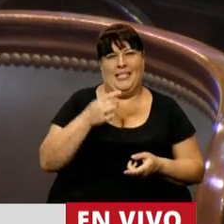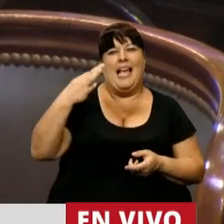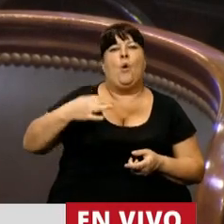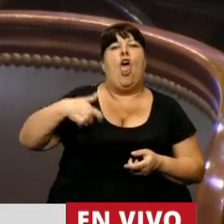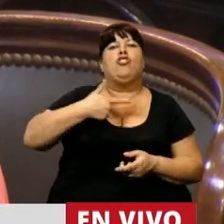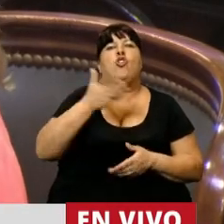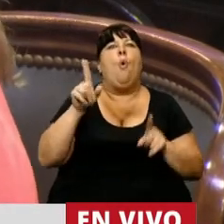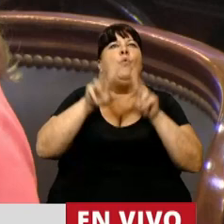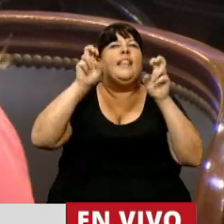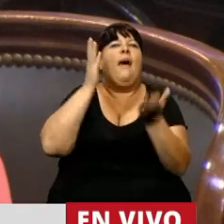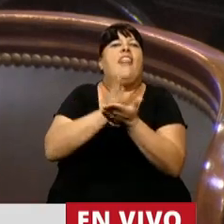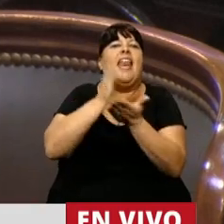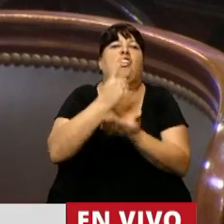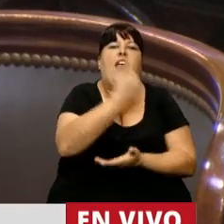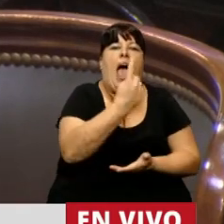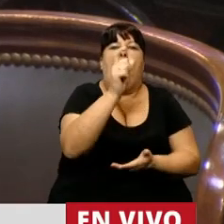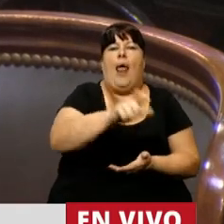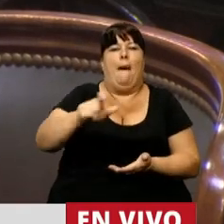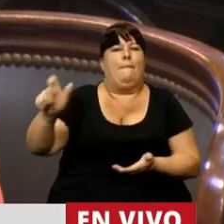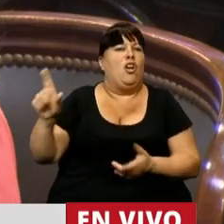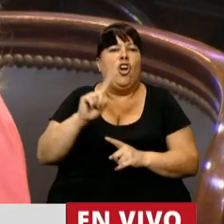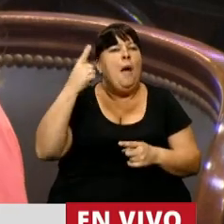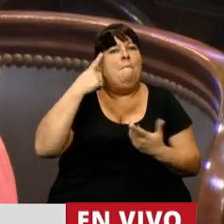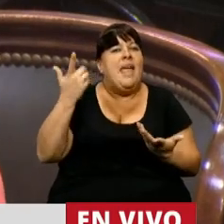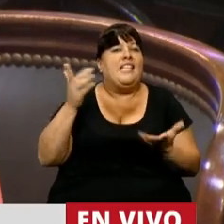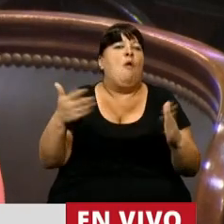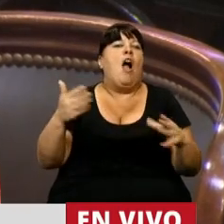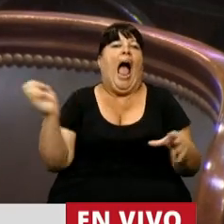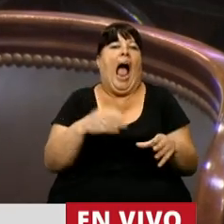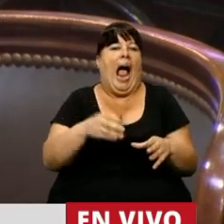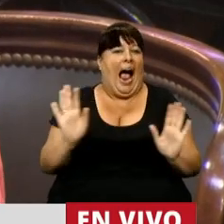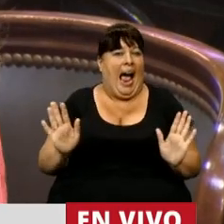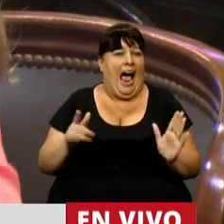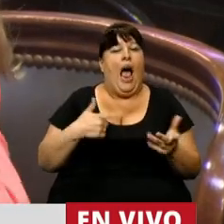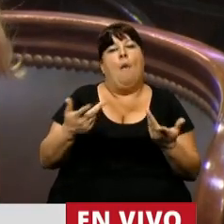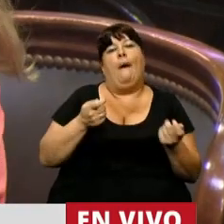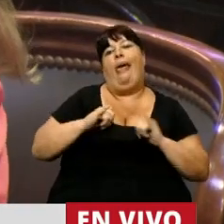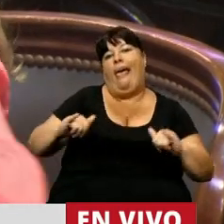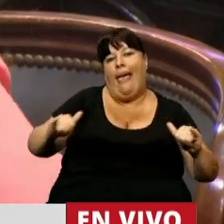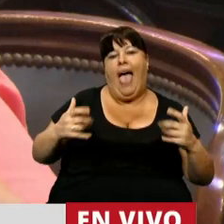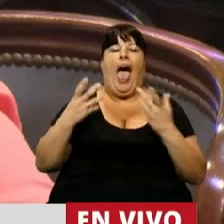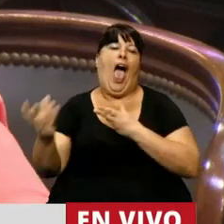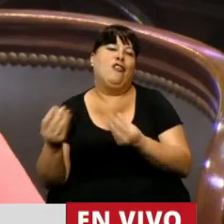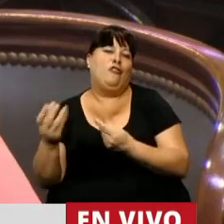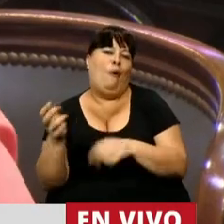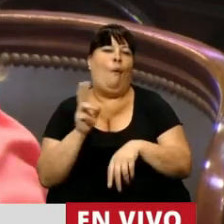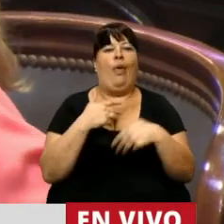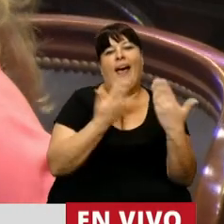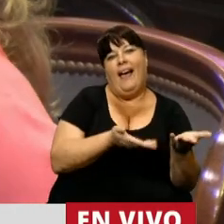seguridad social como un derecho de cada ciudadano, sino como una gran caja con la cual hacer demagogia, asistencialismo,